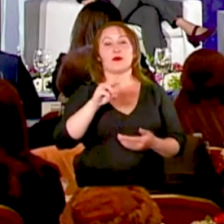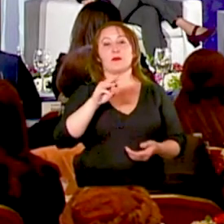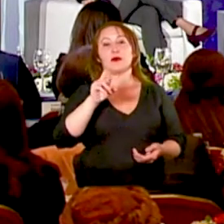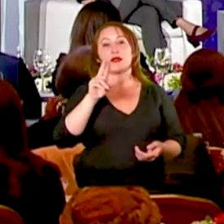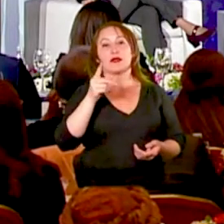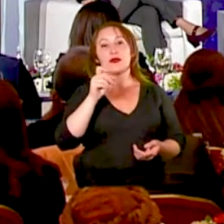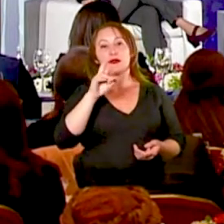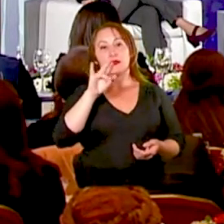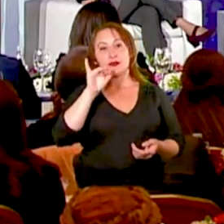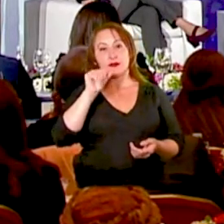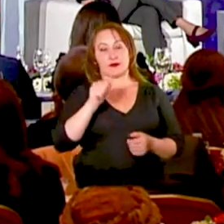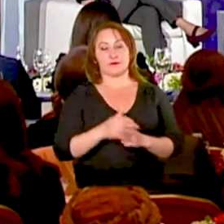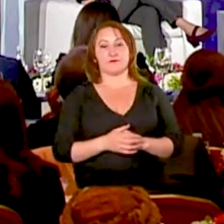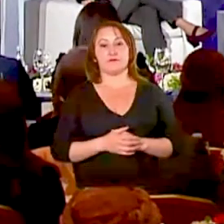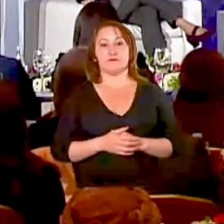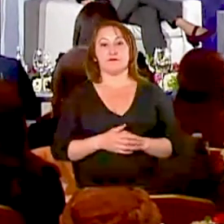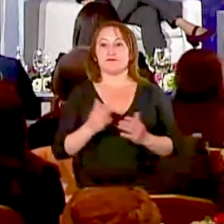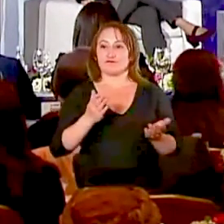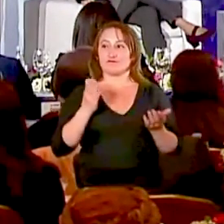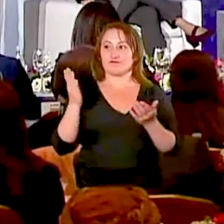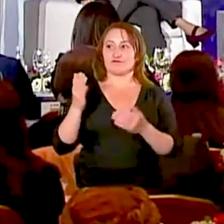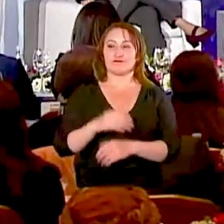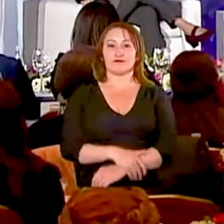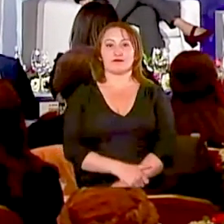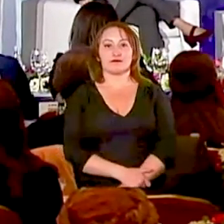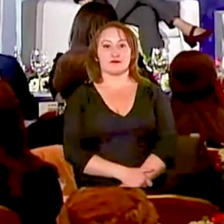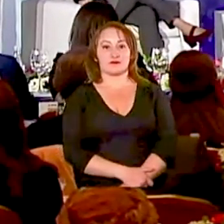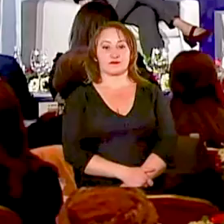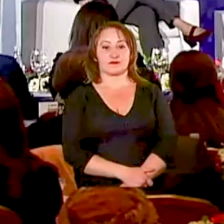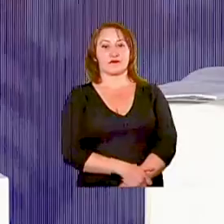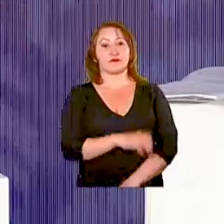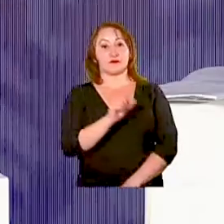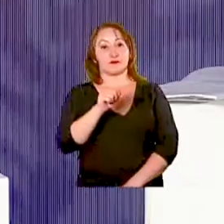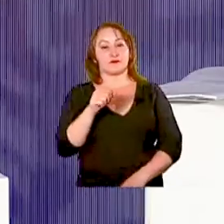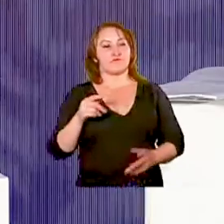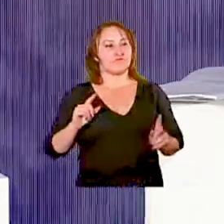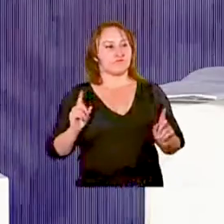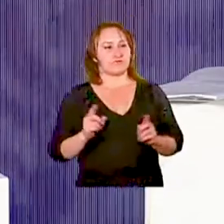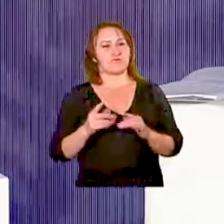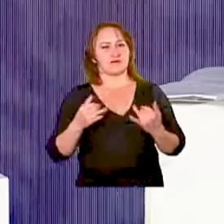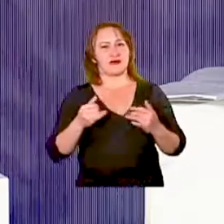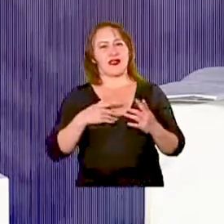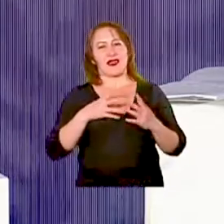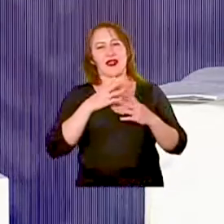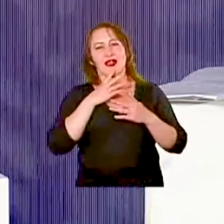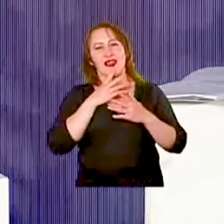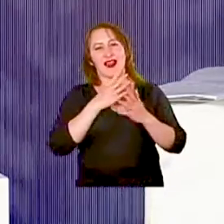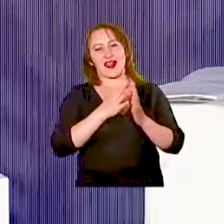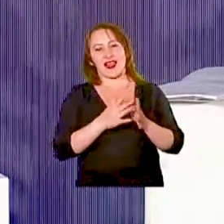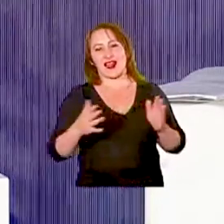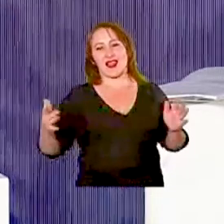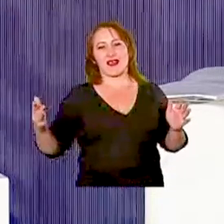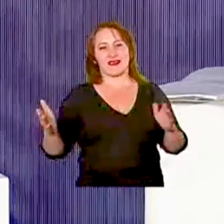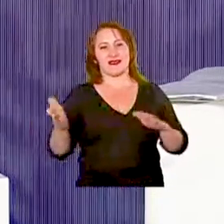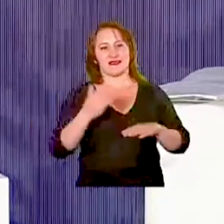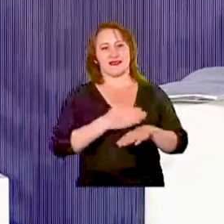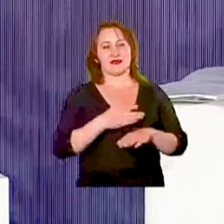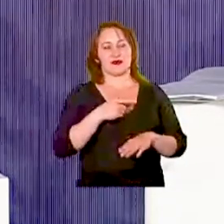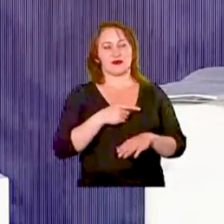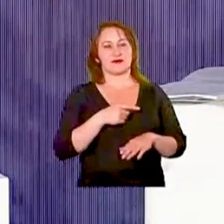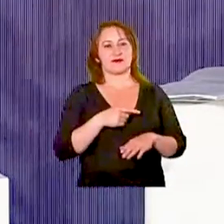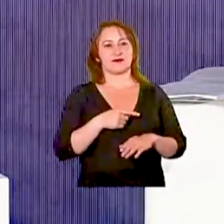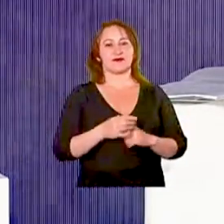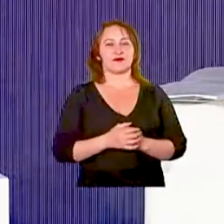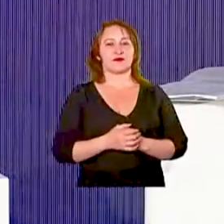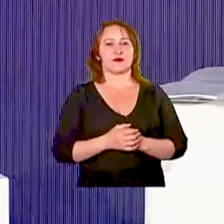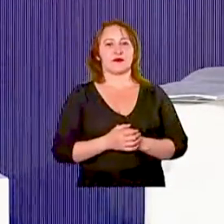Hoz Jure. Señora Procuradora, tiene usted la palabra. Sí, simplemente creo que ya hablé demasiado en el panel